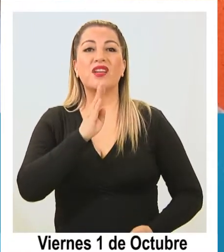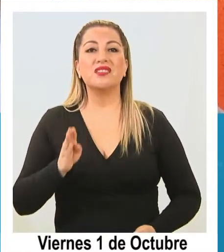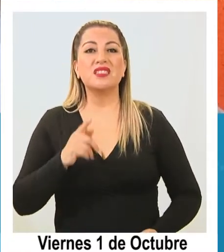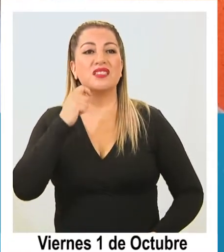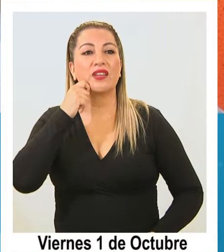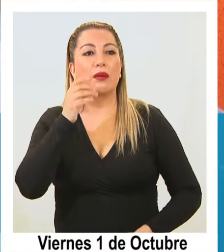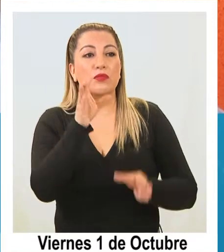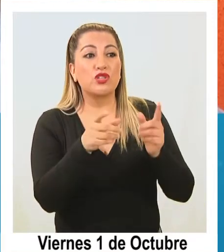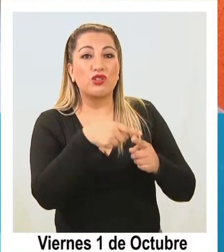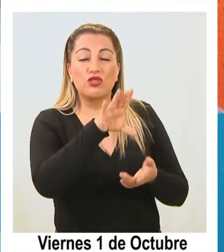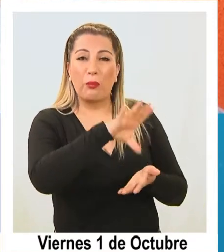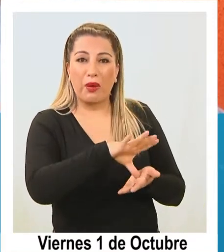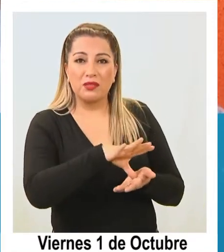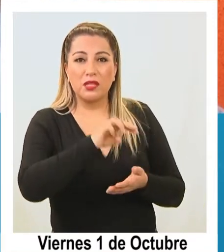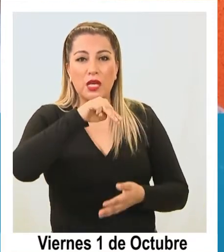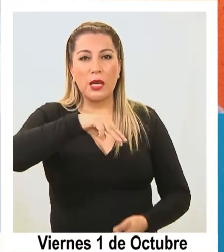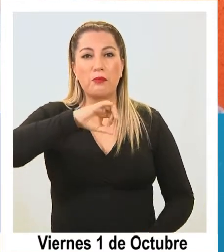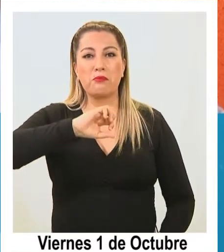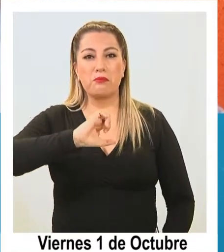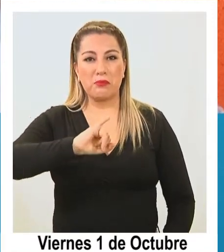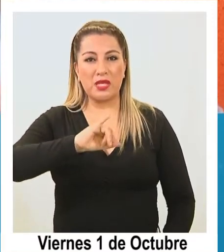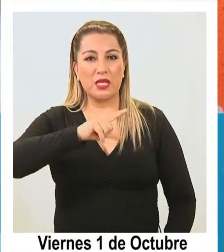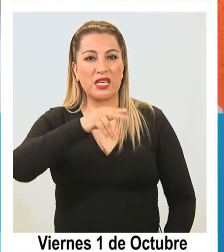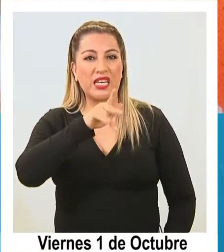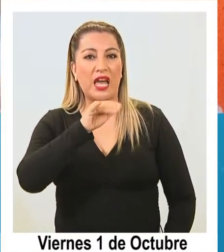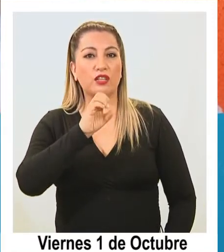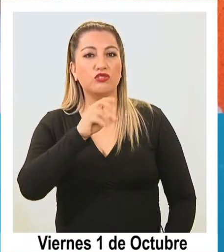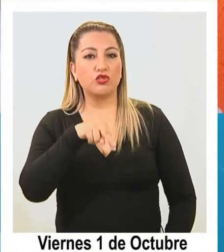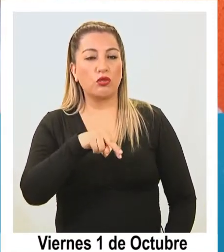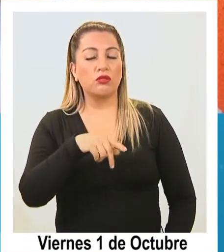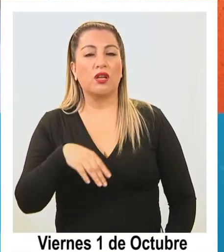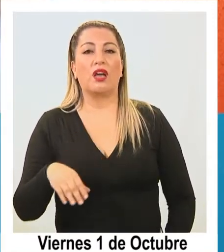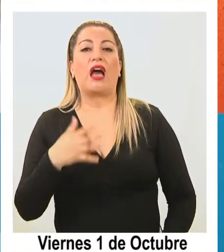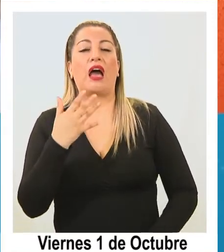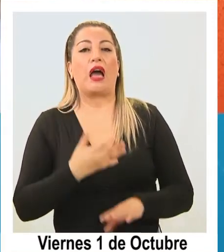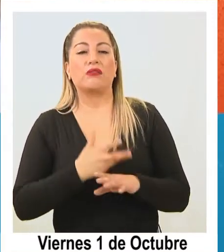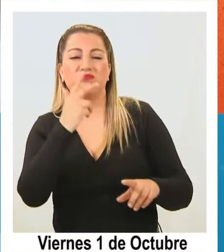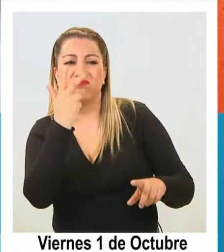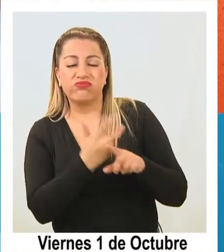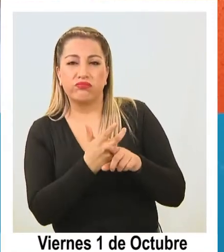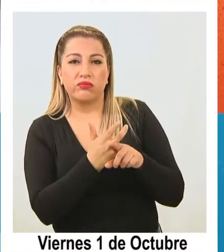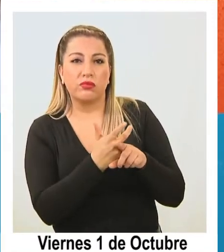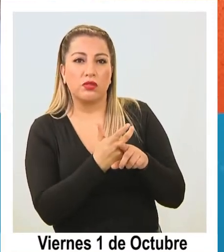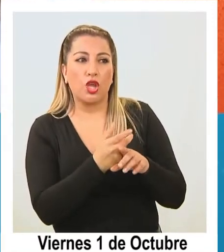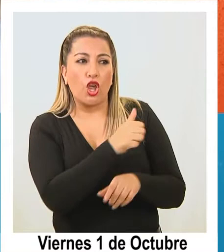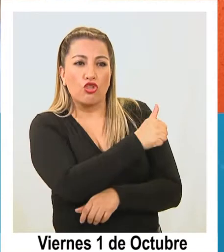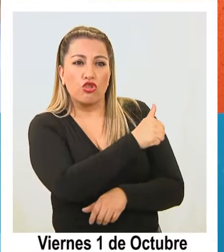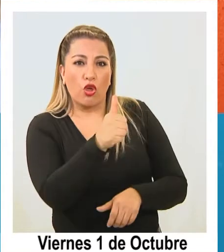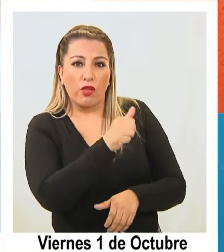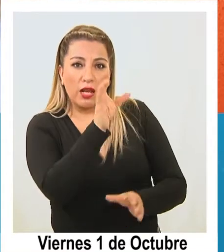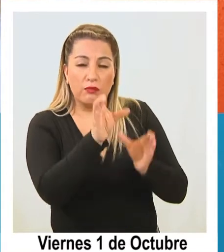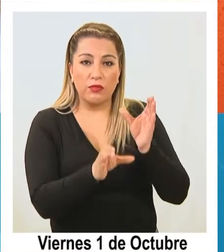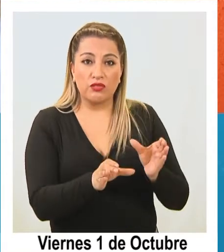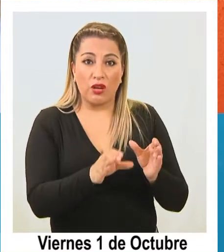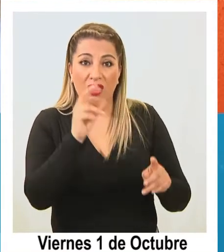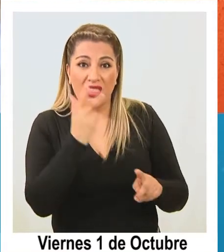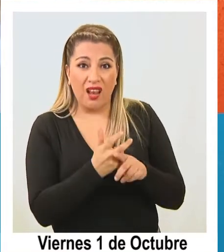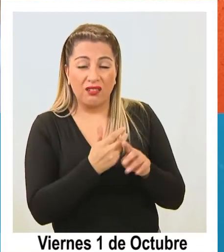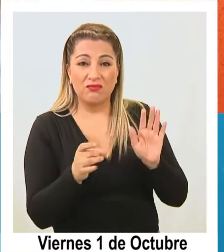tipo de hechos, principalmente delictuales, pero no podríamos decir que toda la gente que estaba en Plaza Brasil eran personas que estaban cometiendo